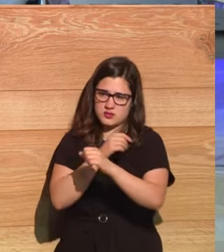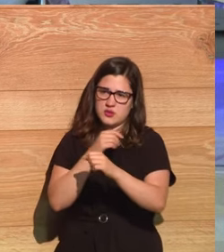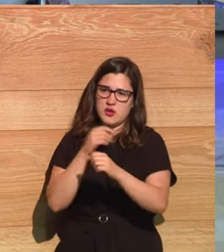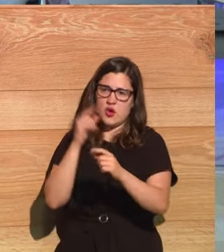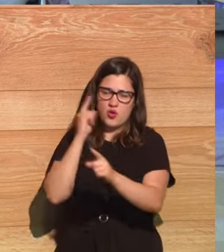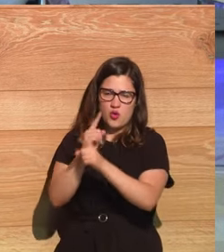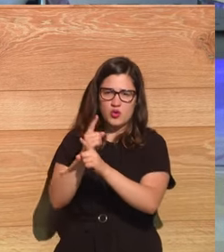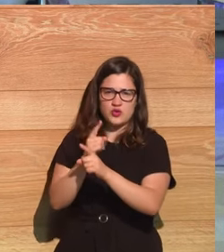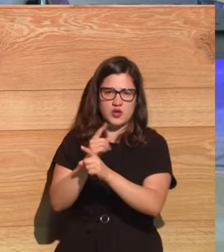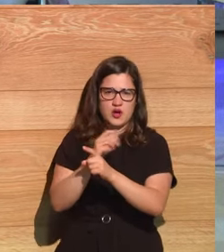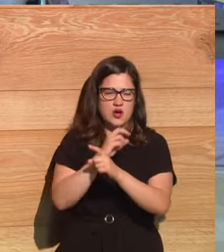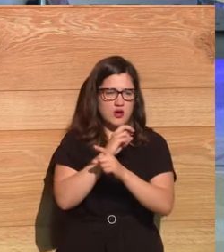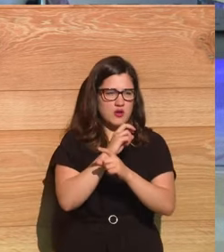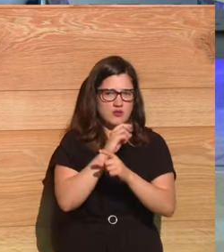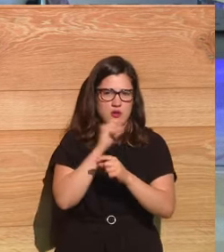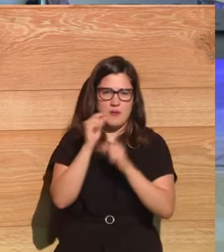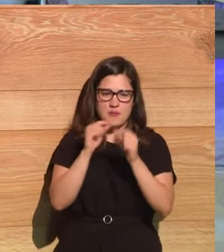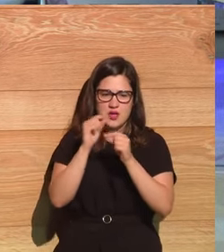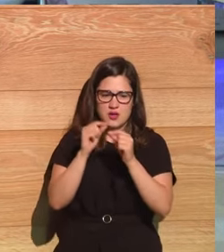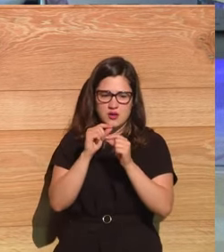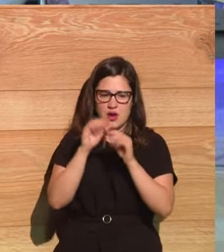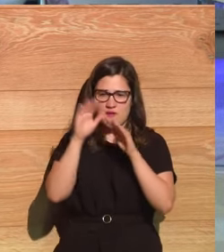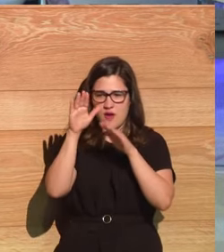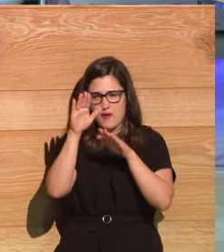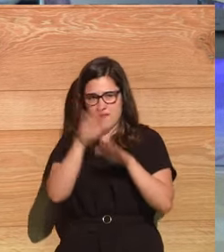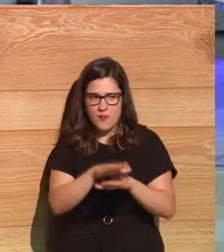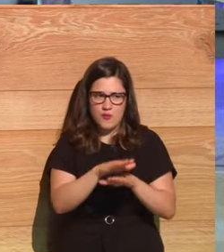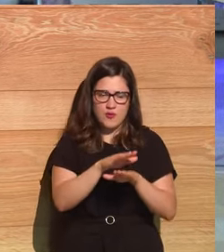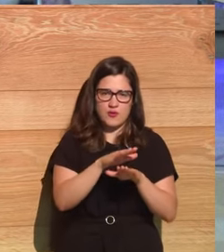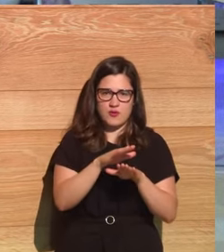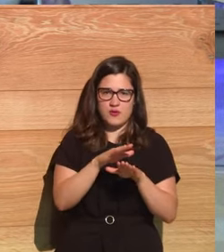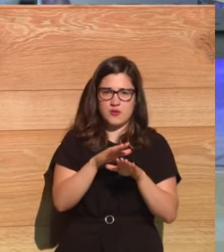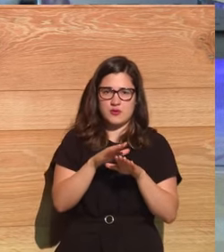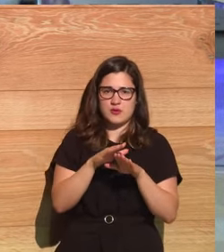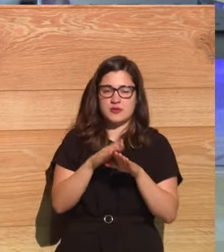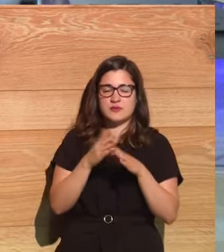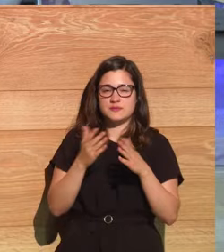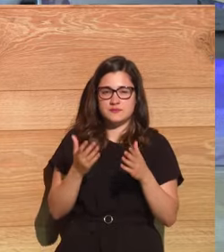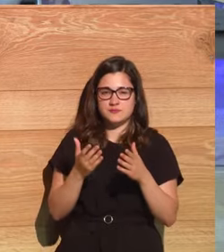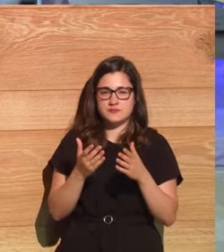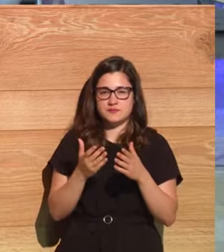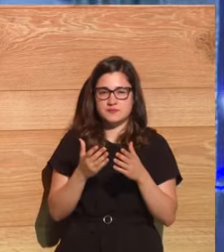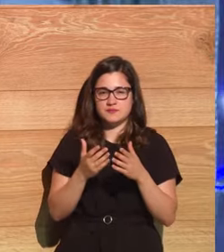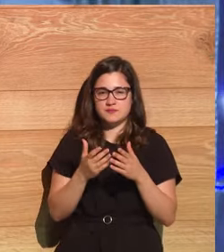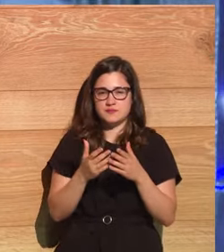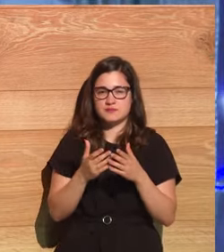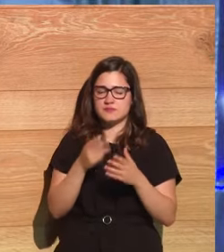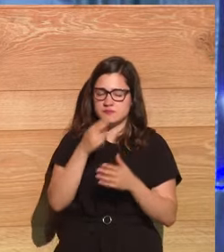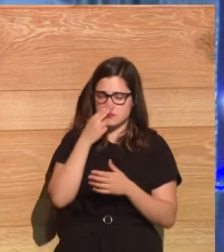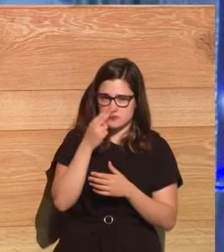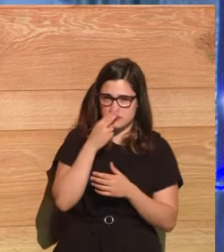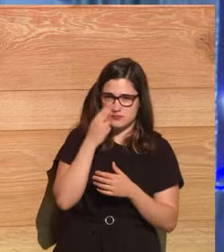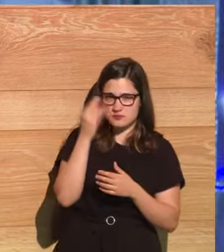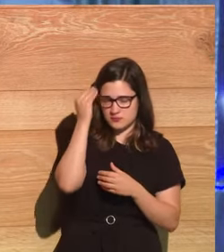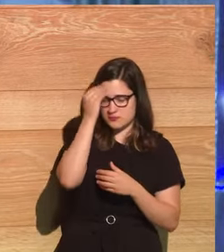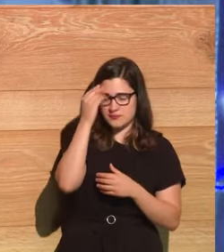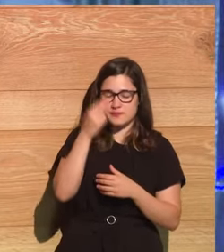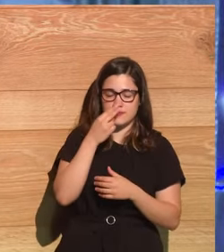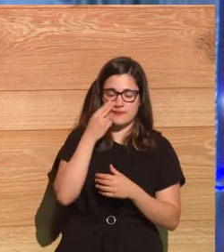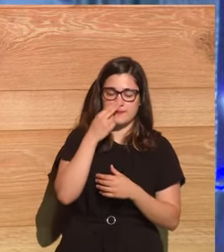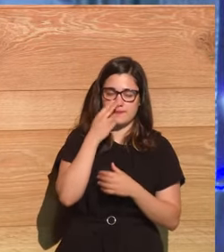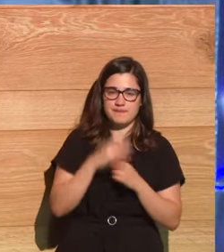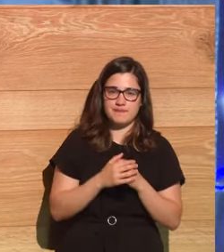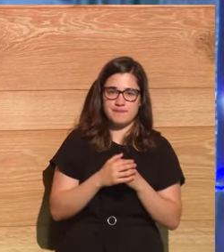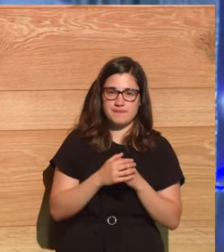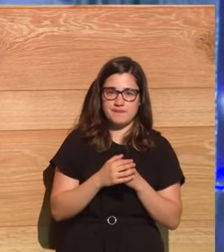virus, cosas que más allá del chascarrillo, me parece muy interesante. Ha habido